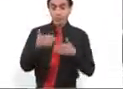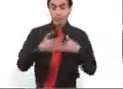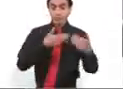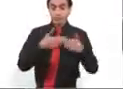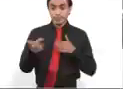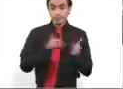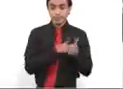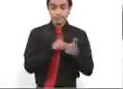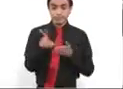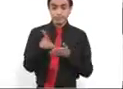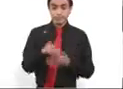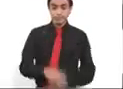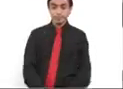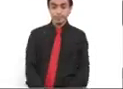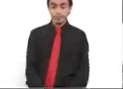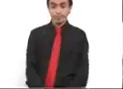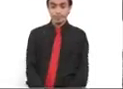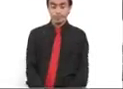derechos.